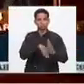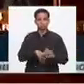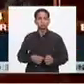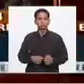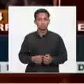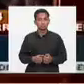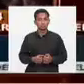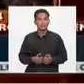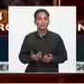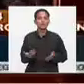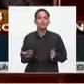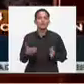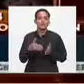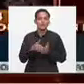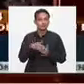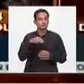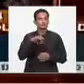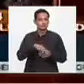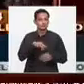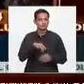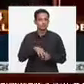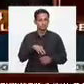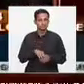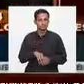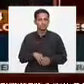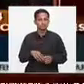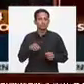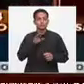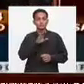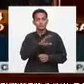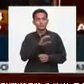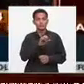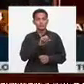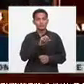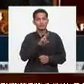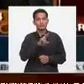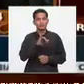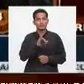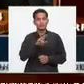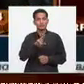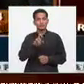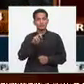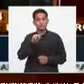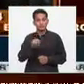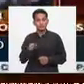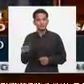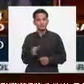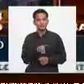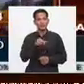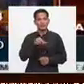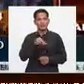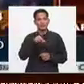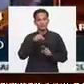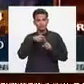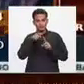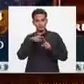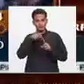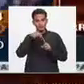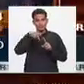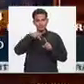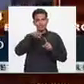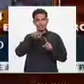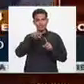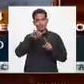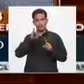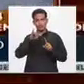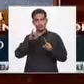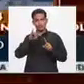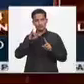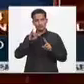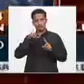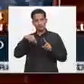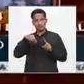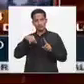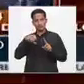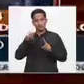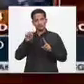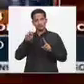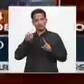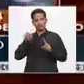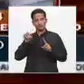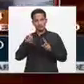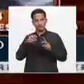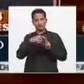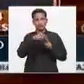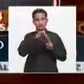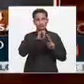reglamentario de esta forma Salvador Sánchez serén y Norman Quijano irán a una segunda vuelta con el fin de alcanzar la